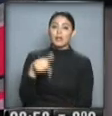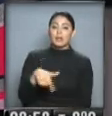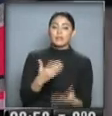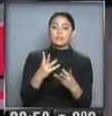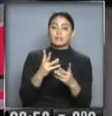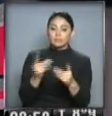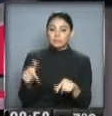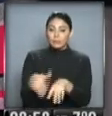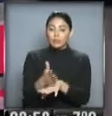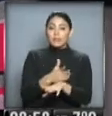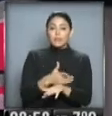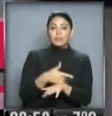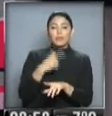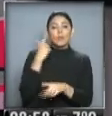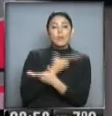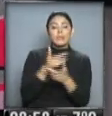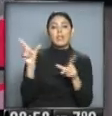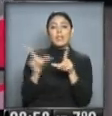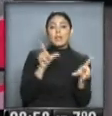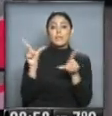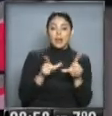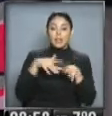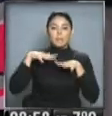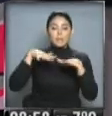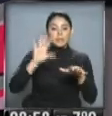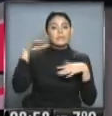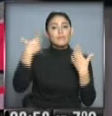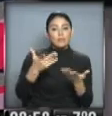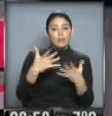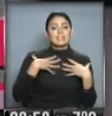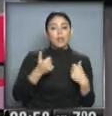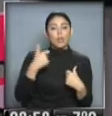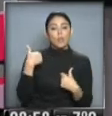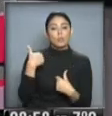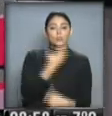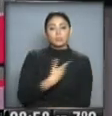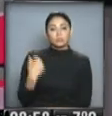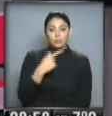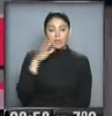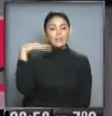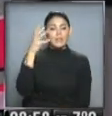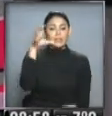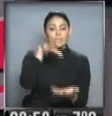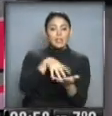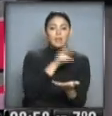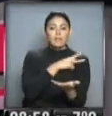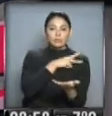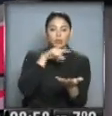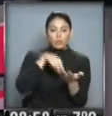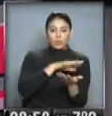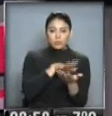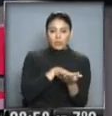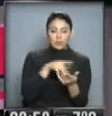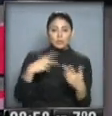Antes del cierre de esta edición vamos a compartir las imágenes de la marcha en defensa de la salud pública que se hizo frente a la jefatura de la Ciudad de Buenos Aires